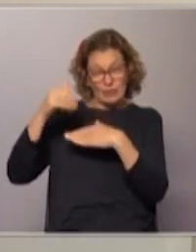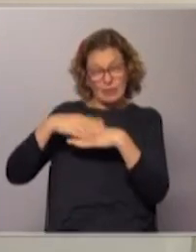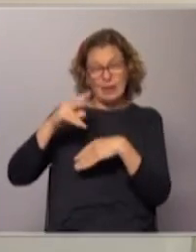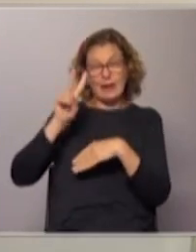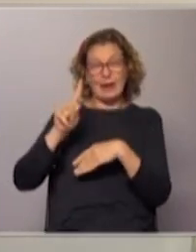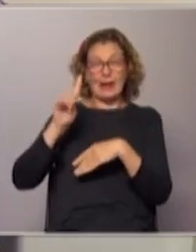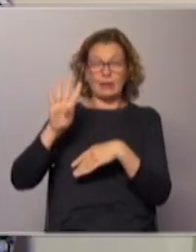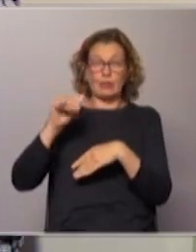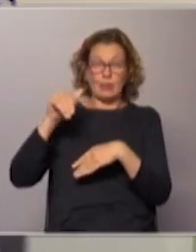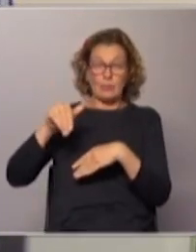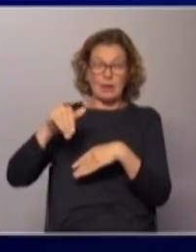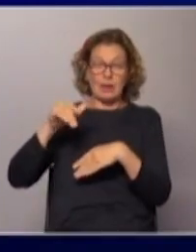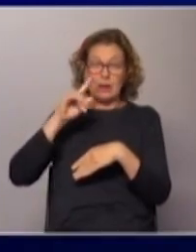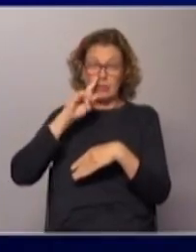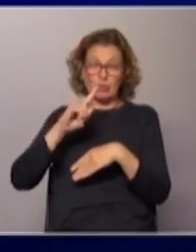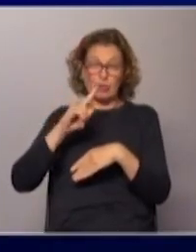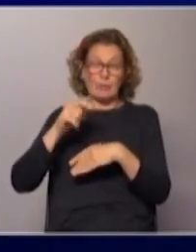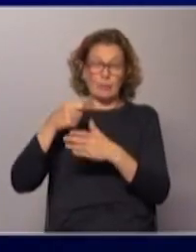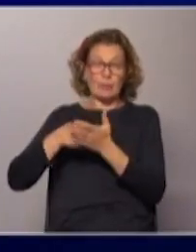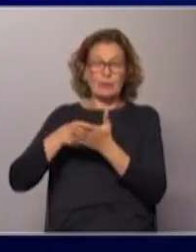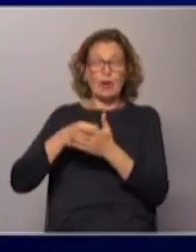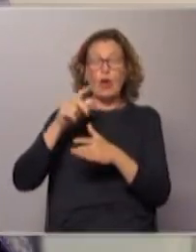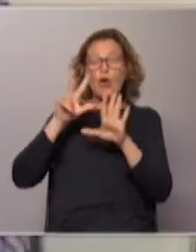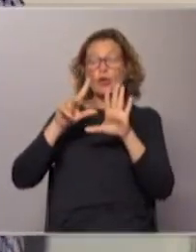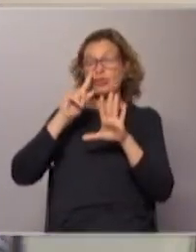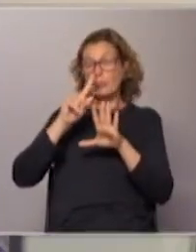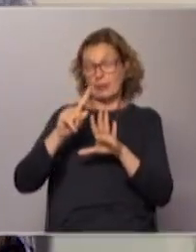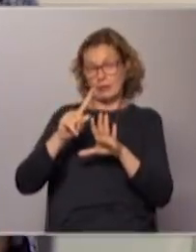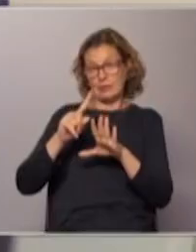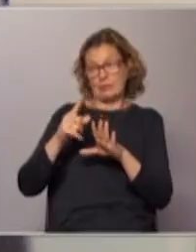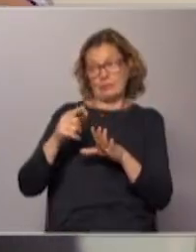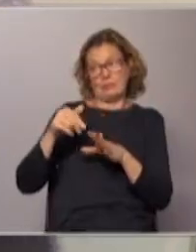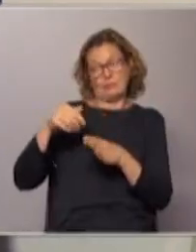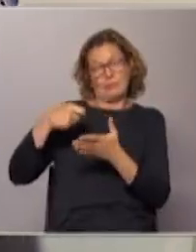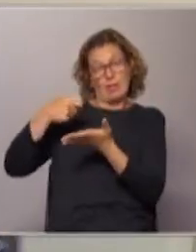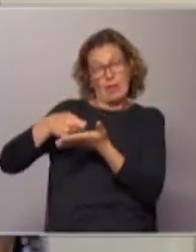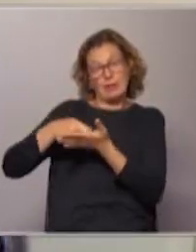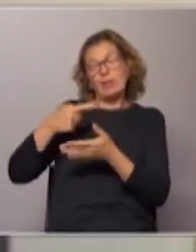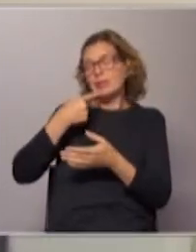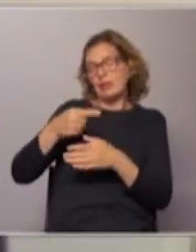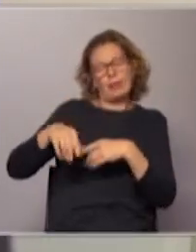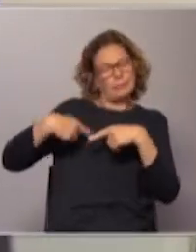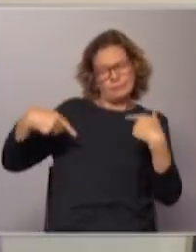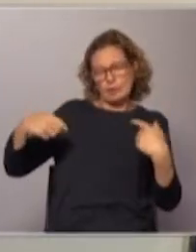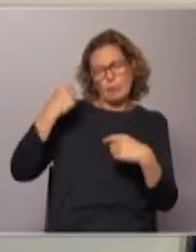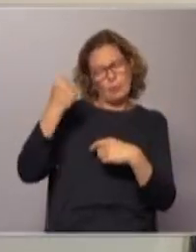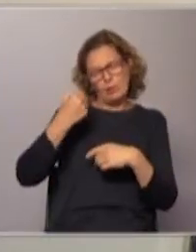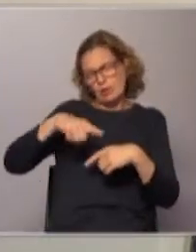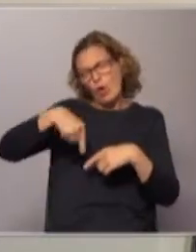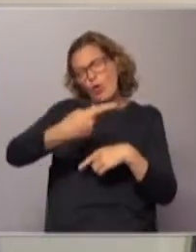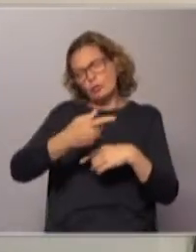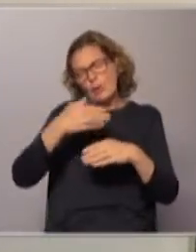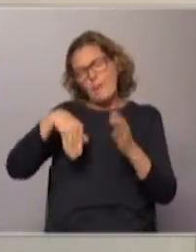14 mil millones de pesos y va a tener 8 mil 633 porque me dice que hay otras prioridades pib y ahora